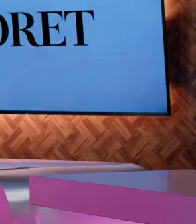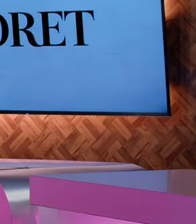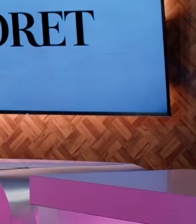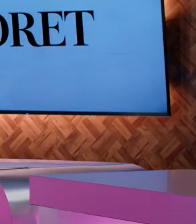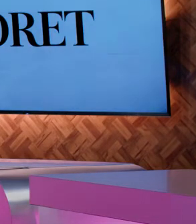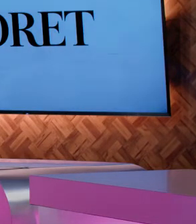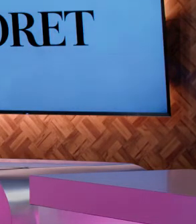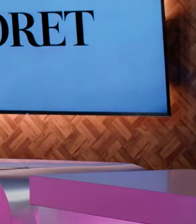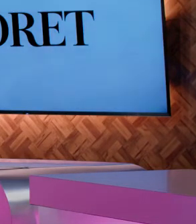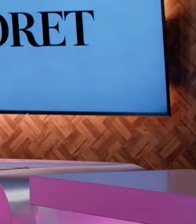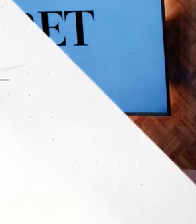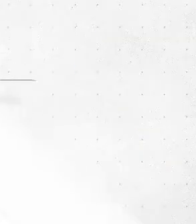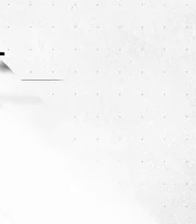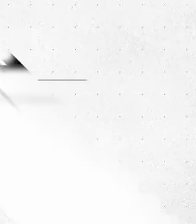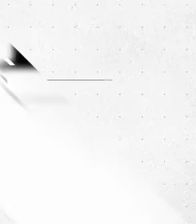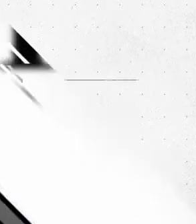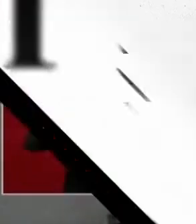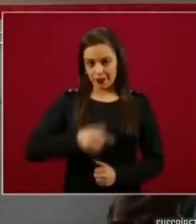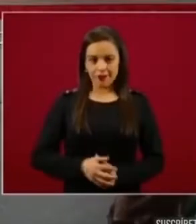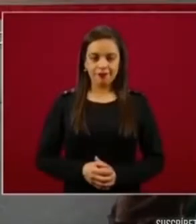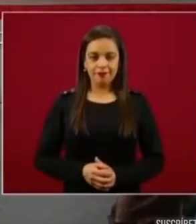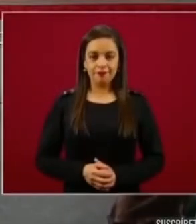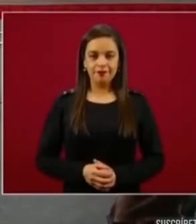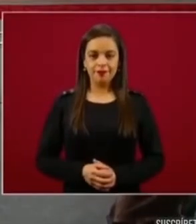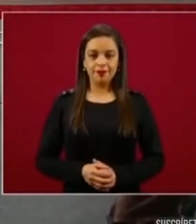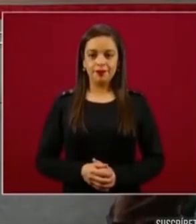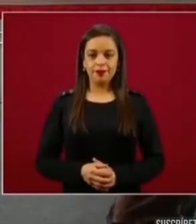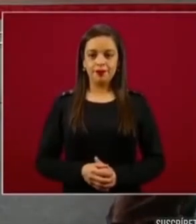simpatía generalizada. ¿Mandé?